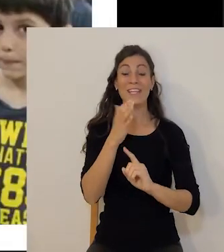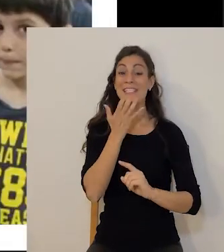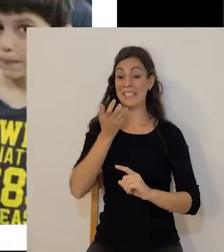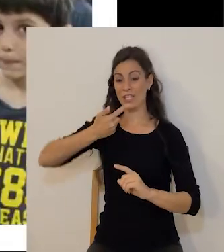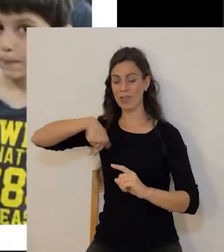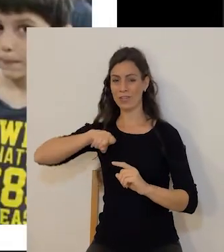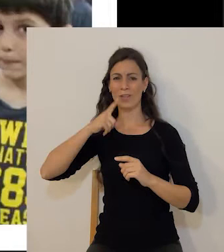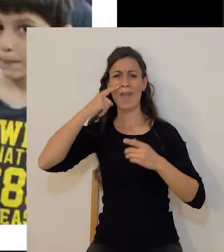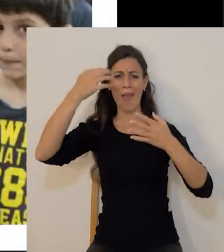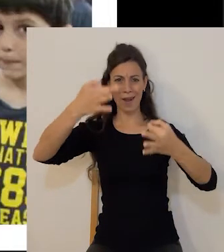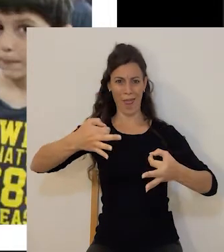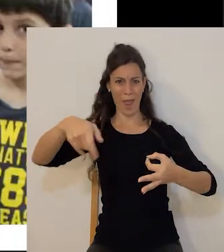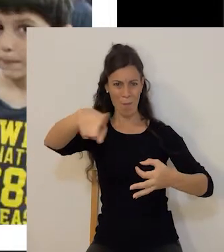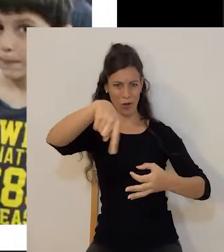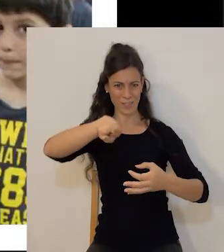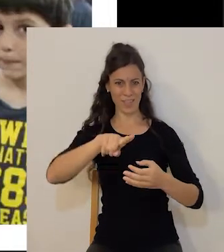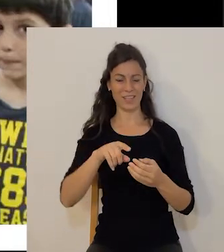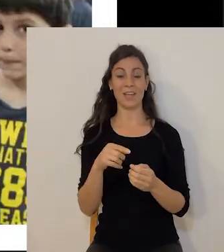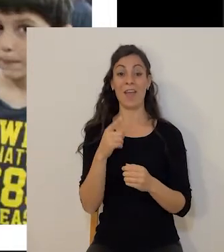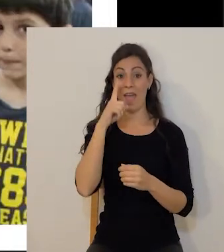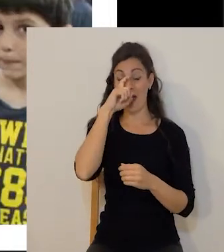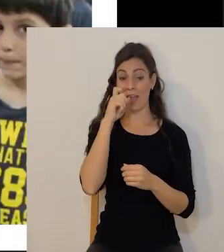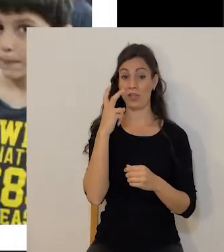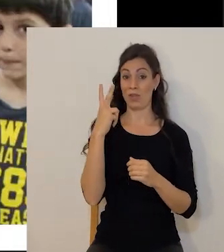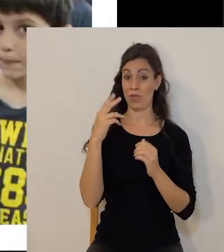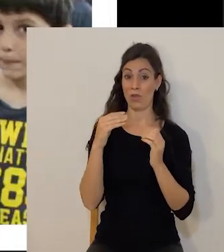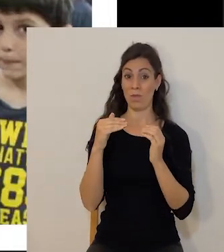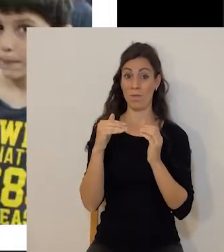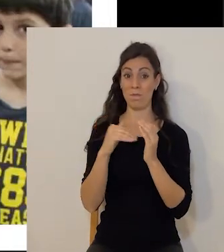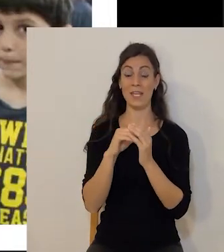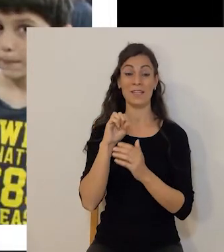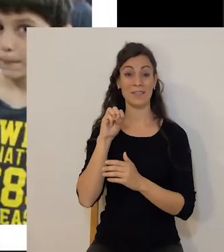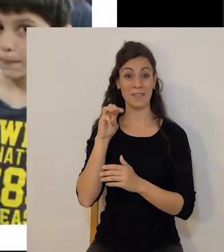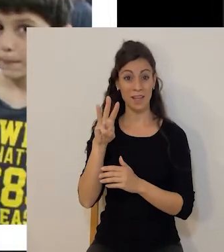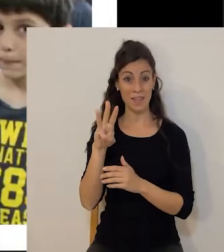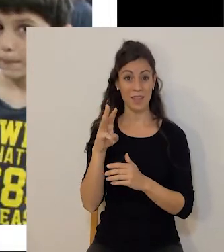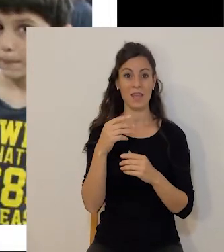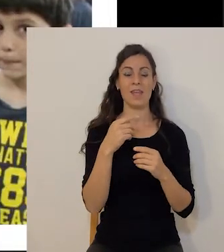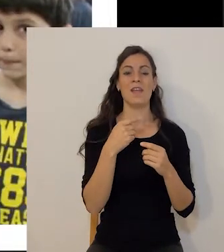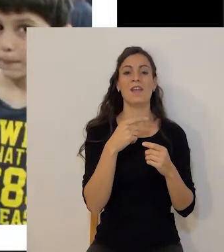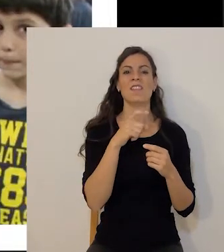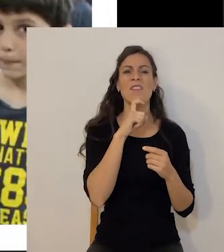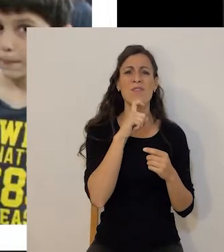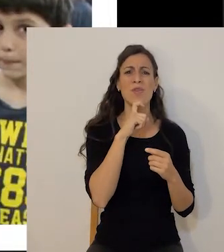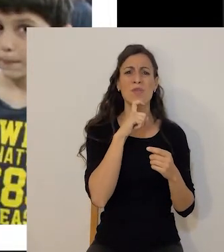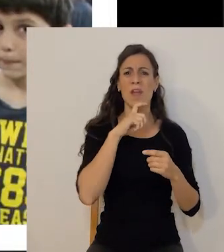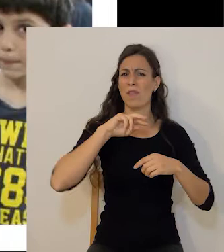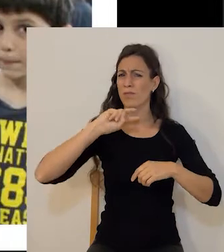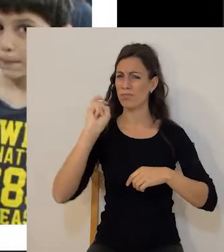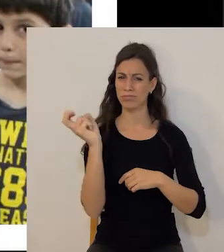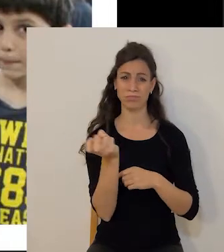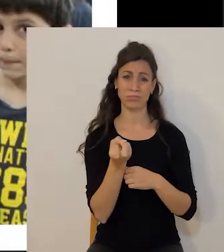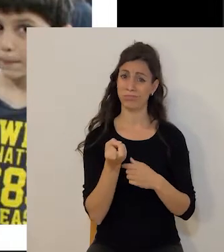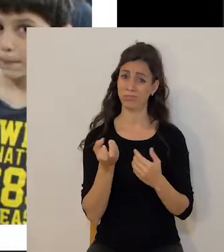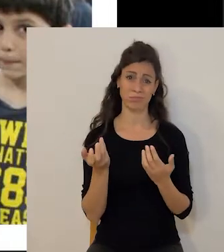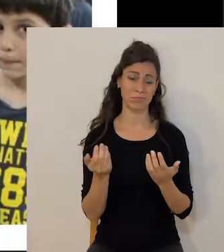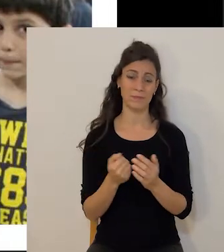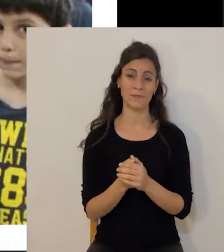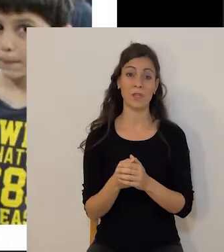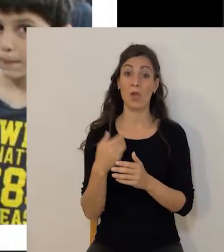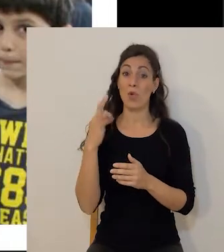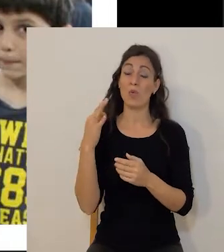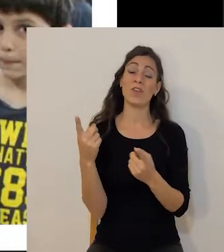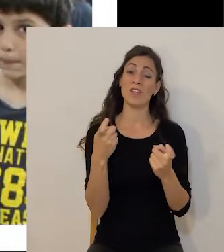ellas. Empezamos en el año 2013 con todo tipo de dificultades. O sea, tenemos no solamente